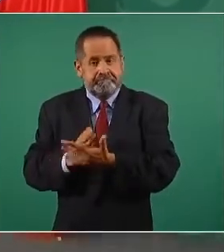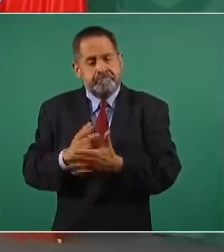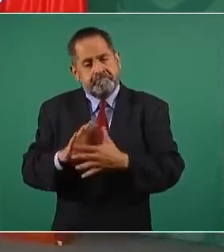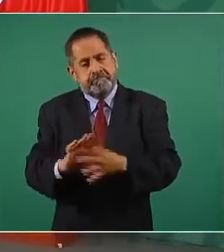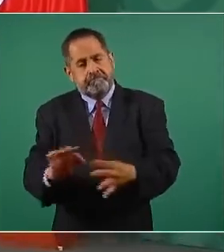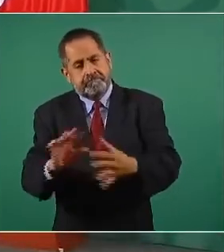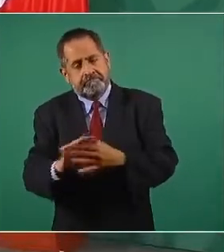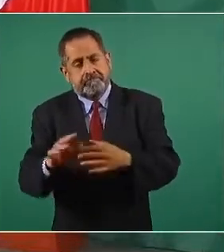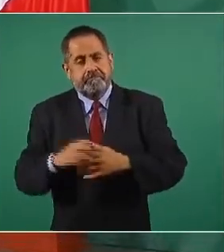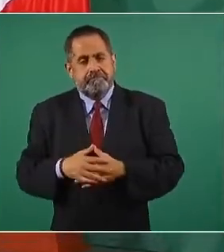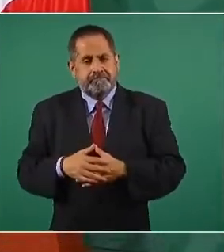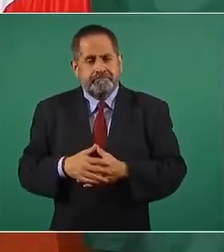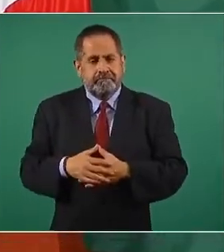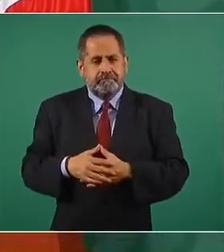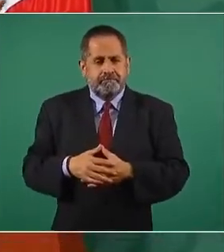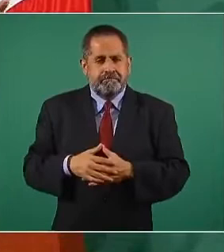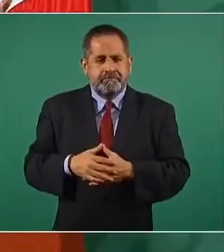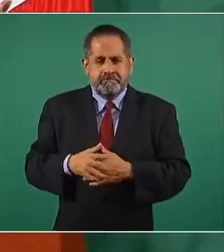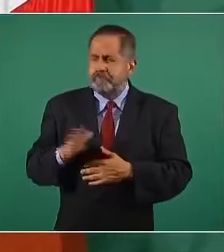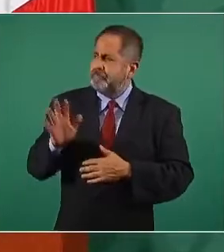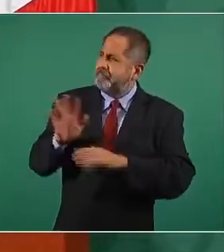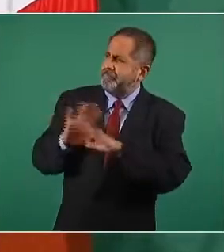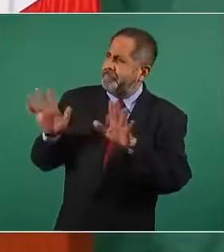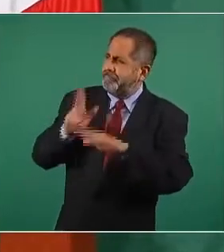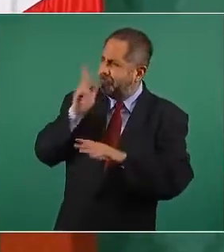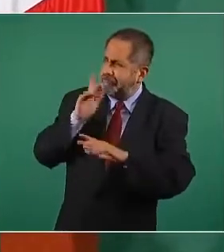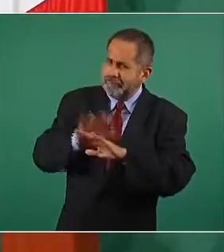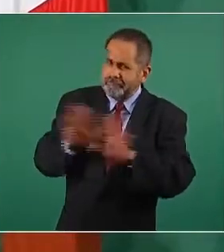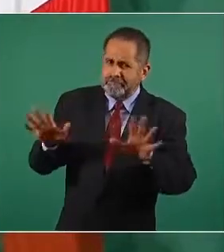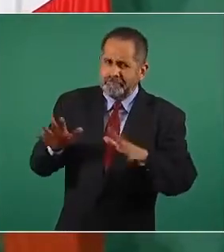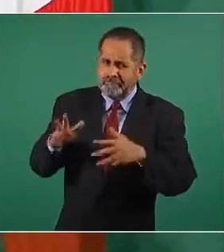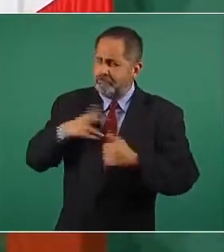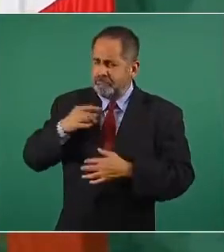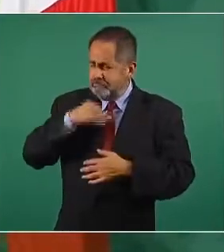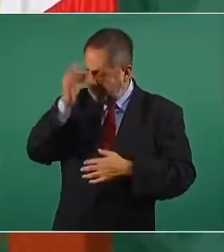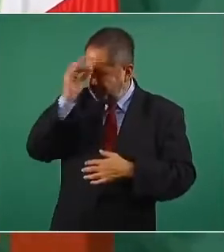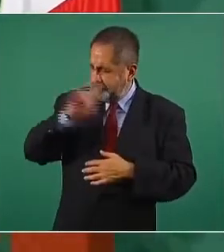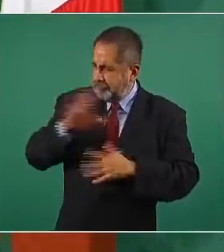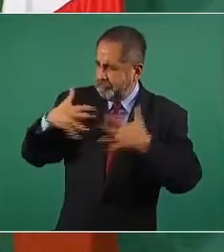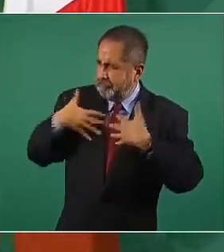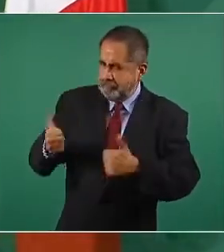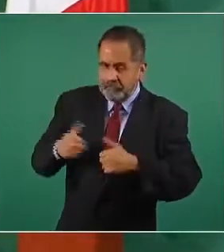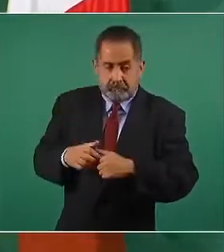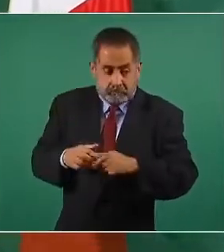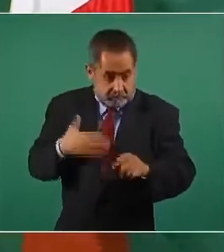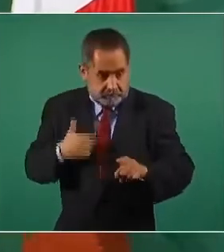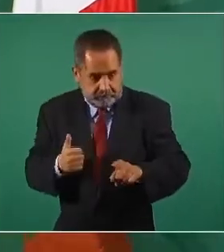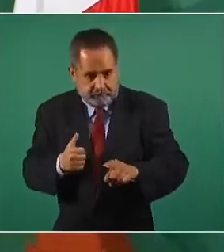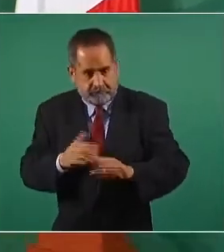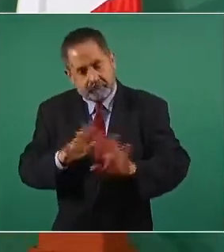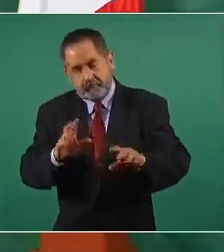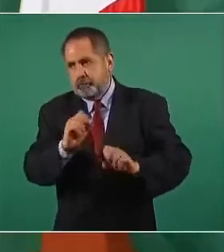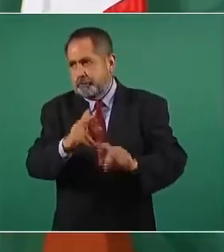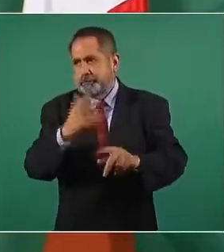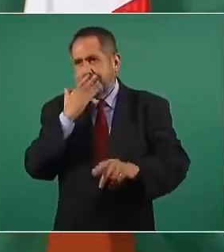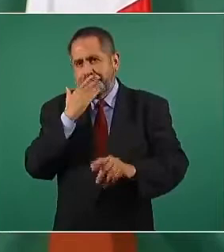ya la tercera vez me dijo: ya, papá, no soy tonto, ya le entendí. Ah, bueno.